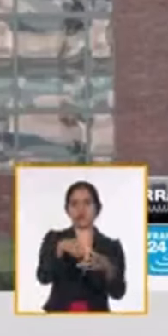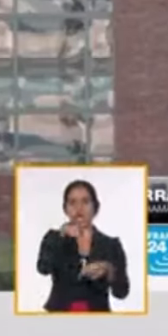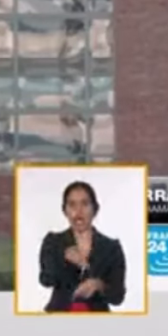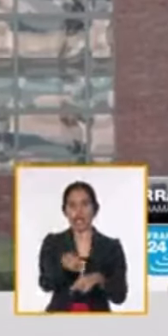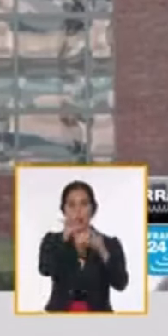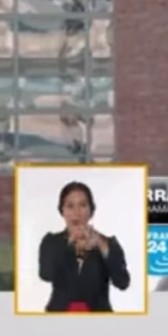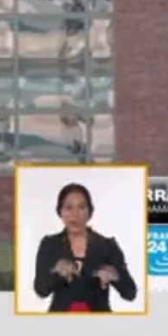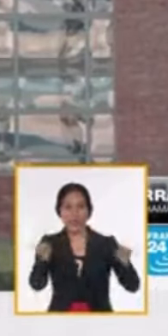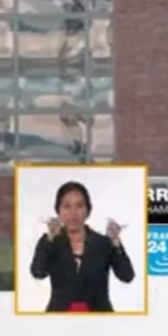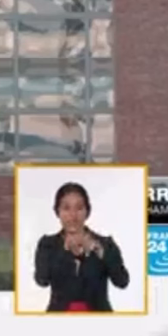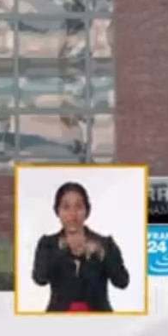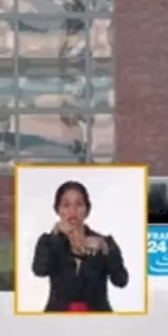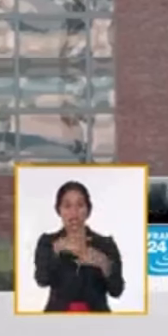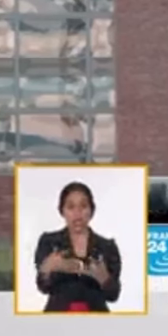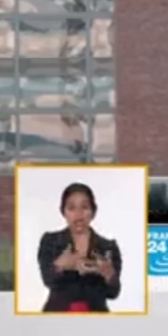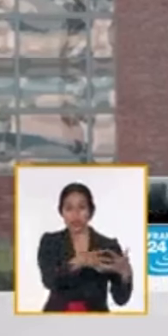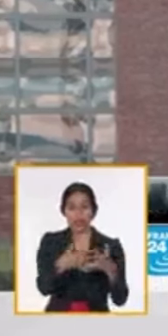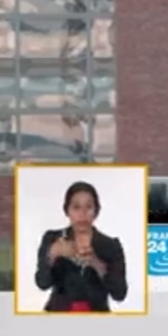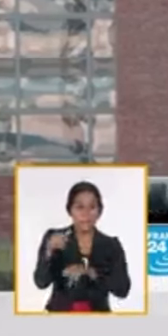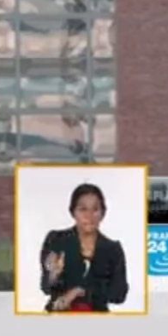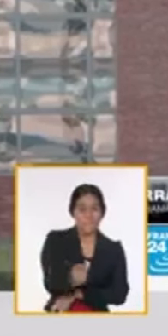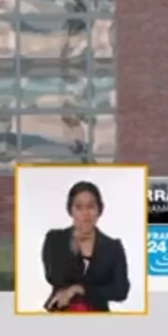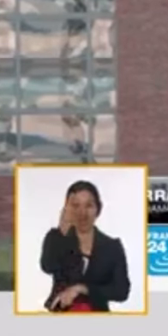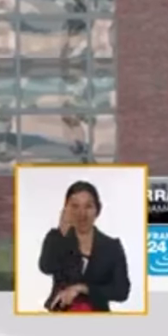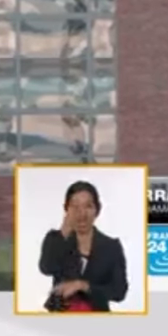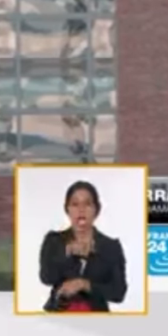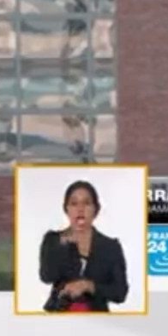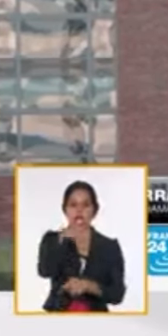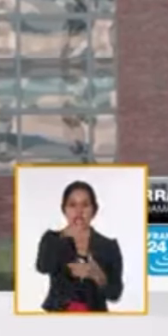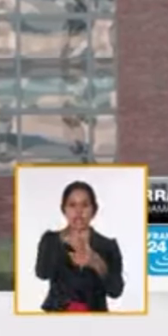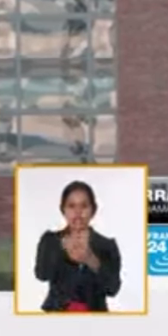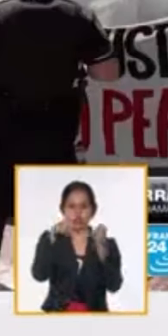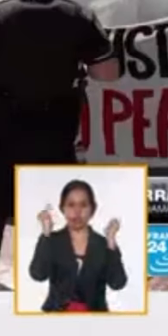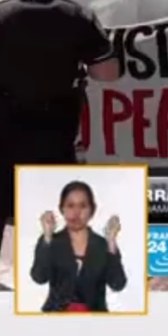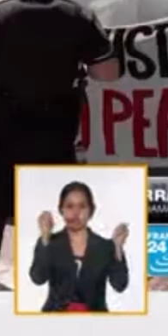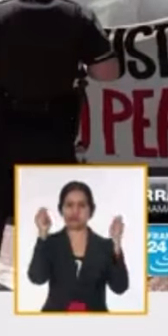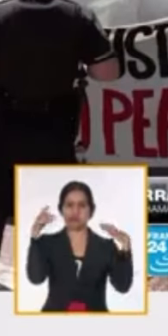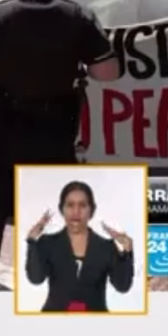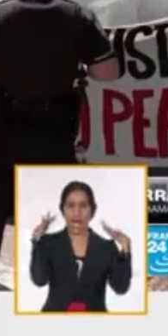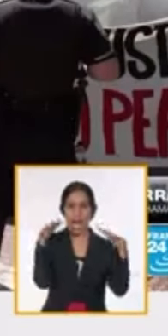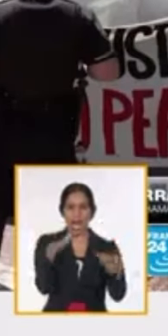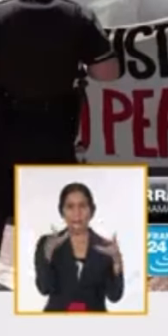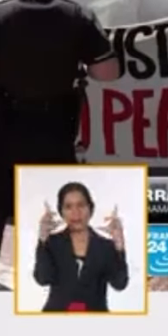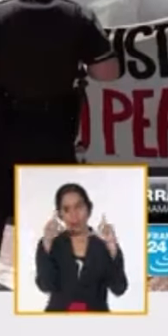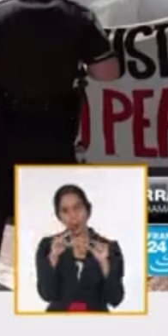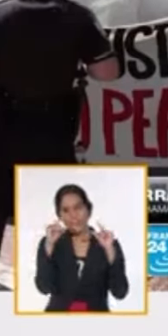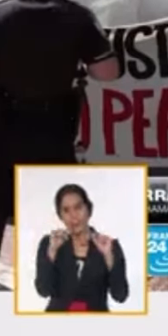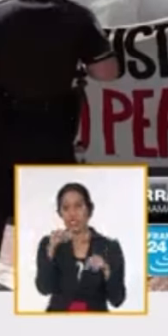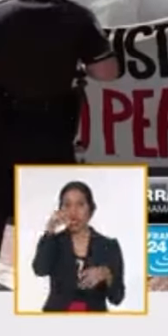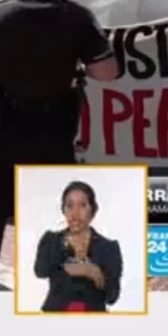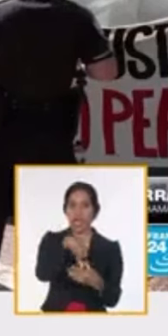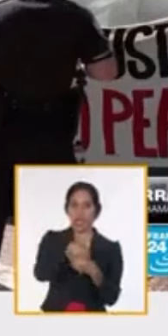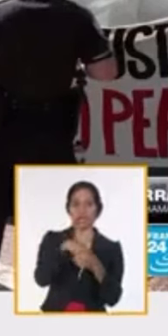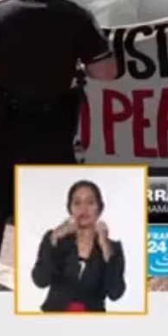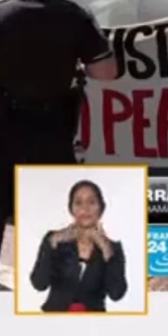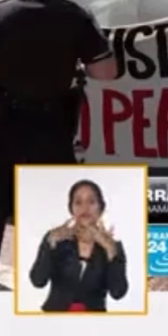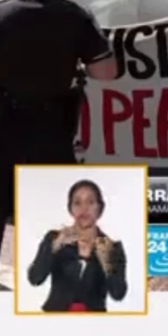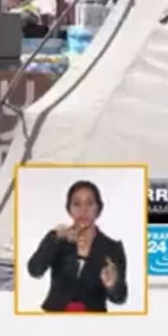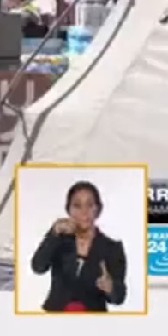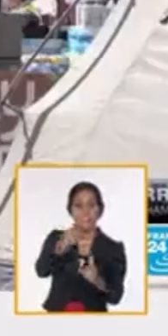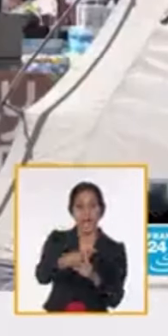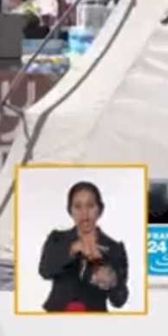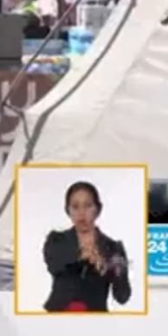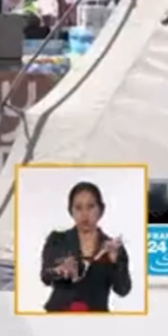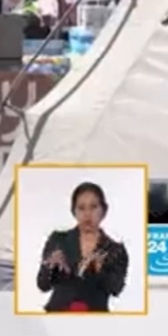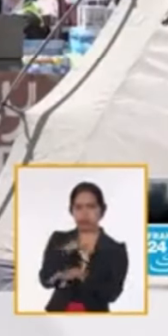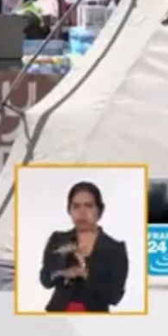en Nueva York, fue la primera donde se registraron acampadas y protestas pro-palestinas. Rápidamente se replicaron en otras partes del país.